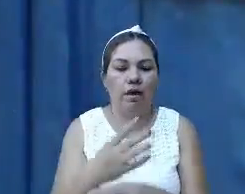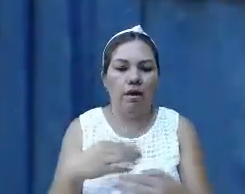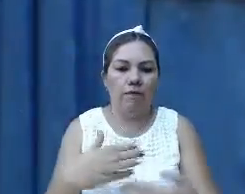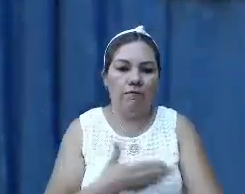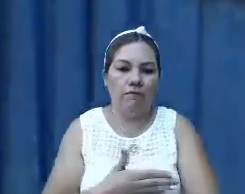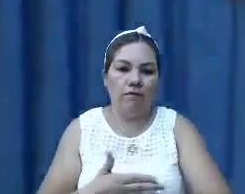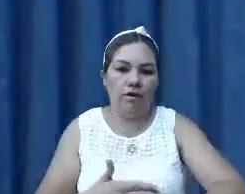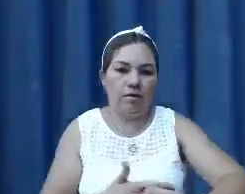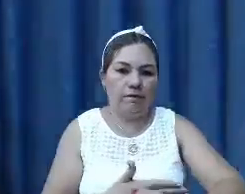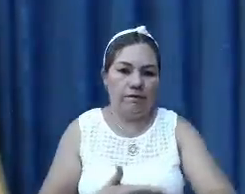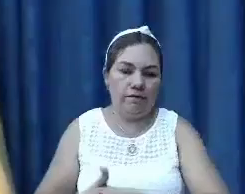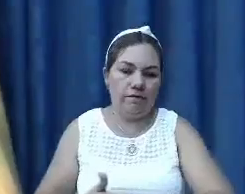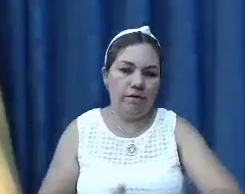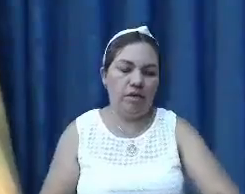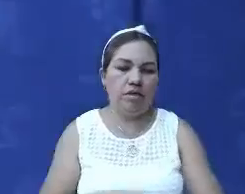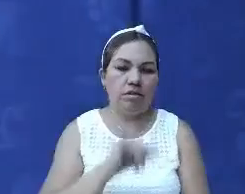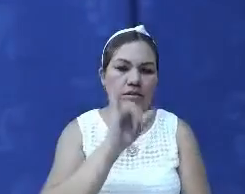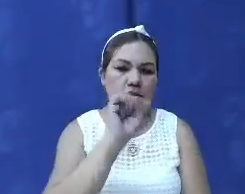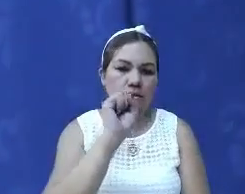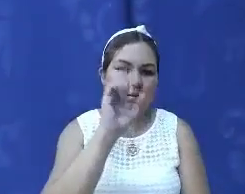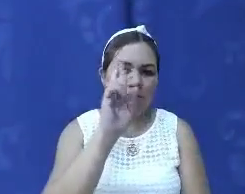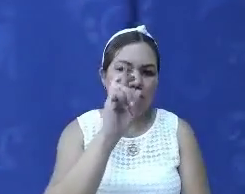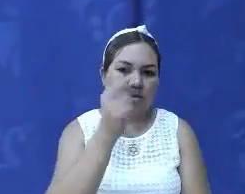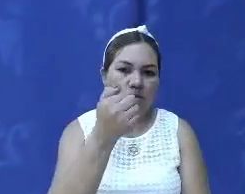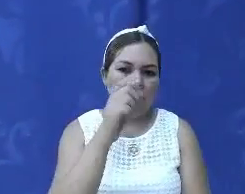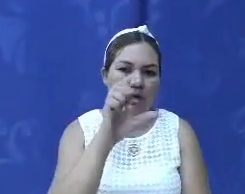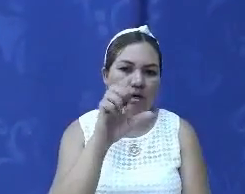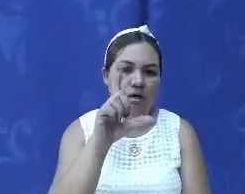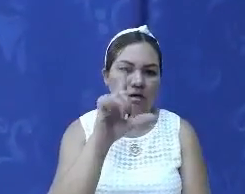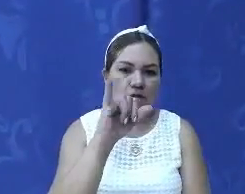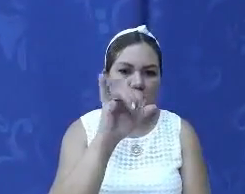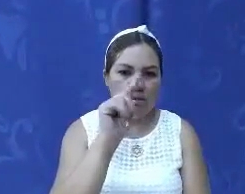bebés israelitas.